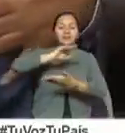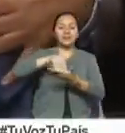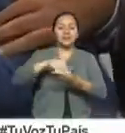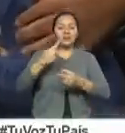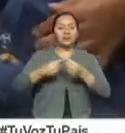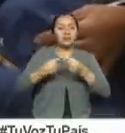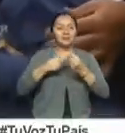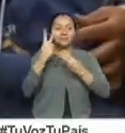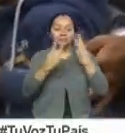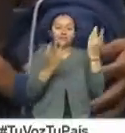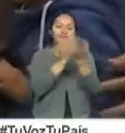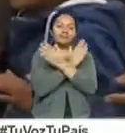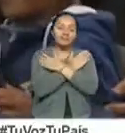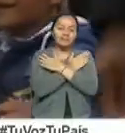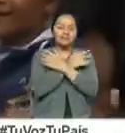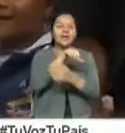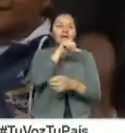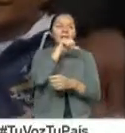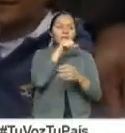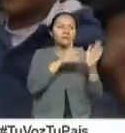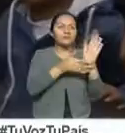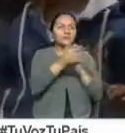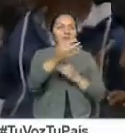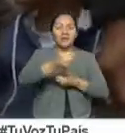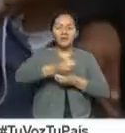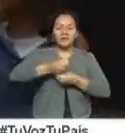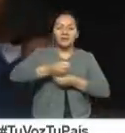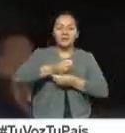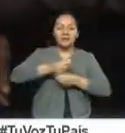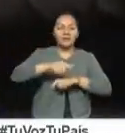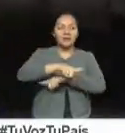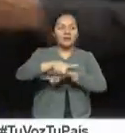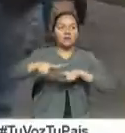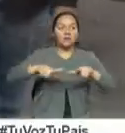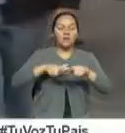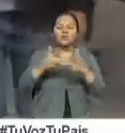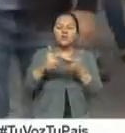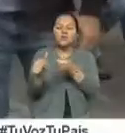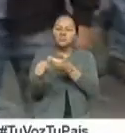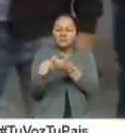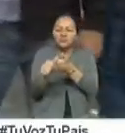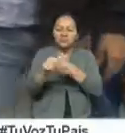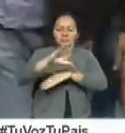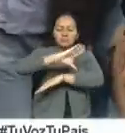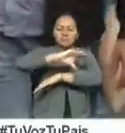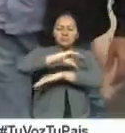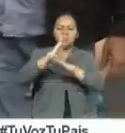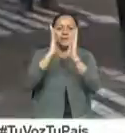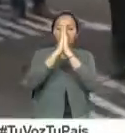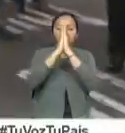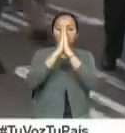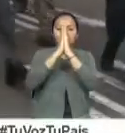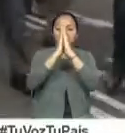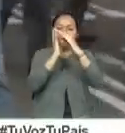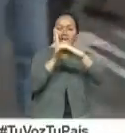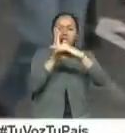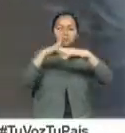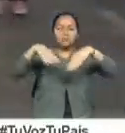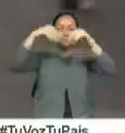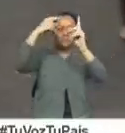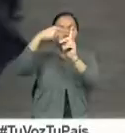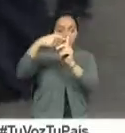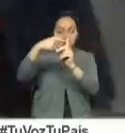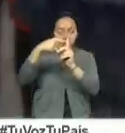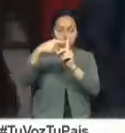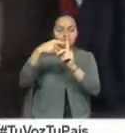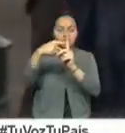Quito para almorzar en una cafetería tradicional de la ciudad ubicada a pocos metros de la iglesia La Compañía. A su